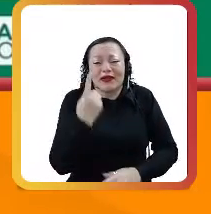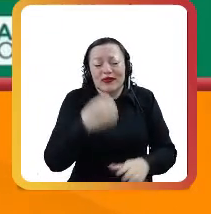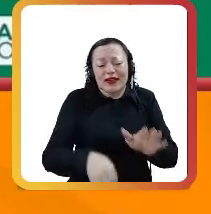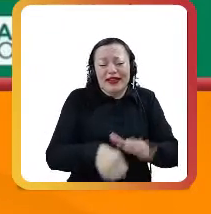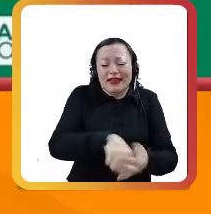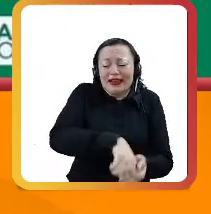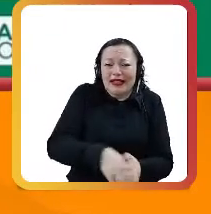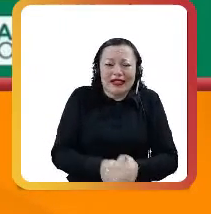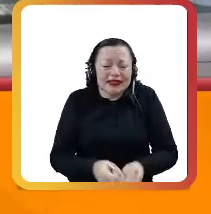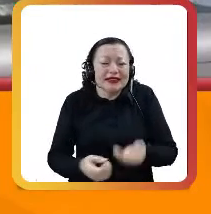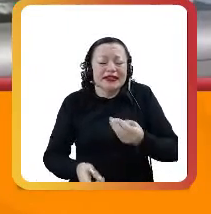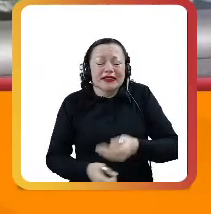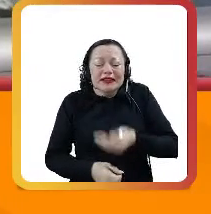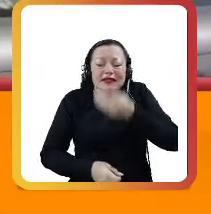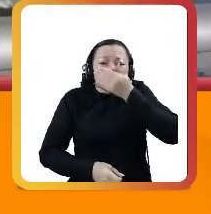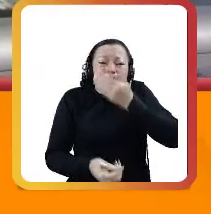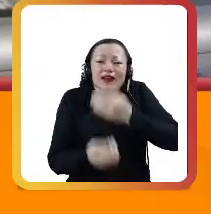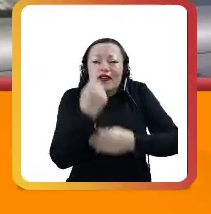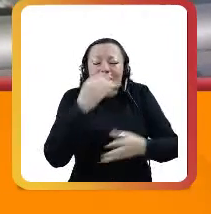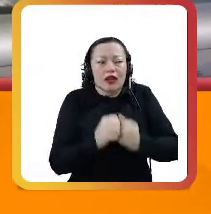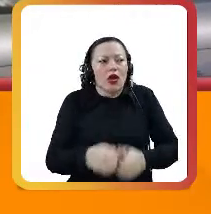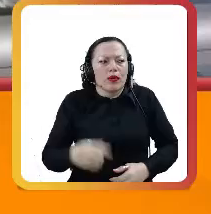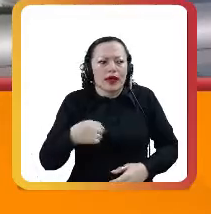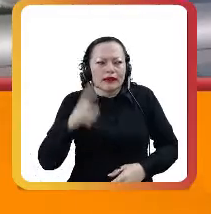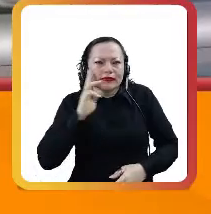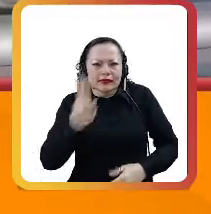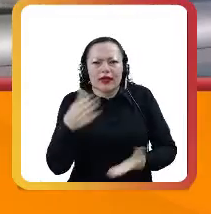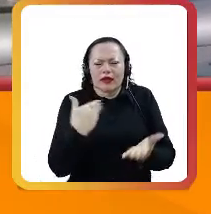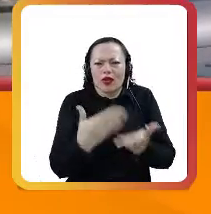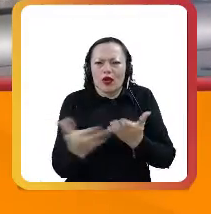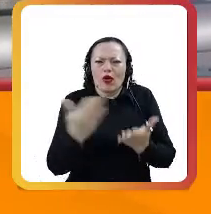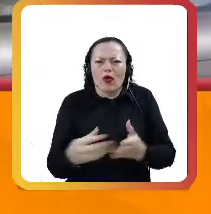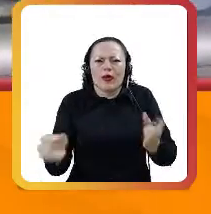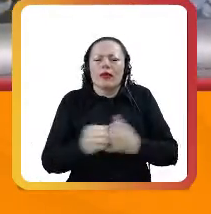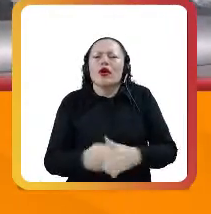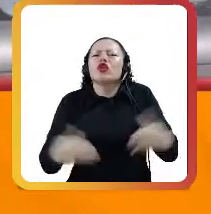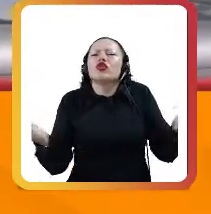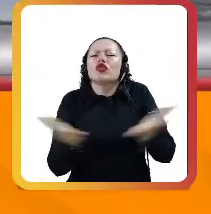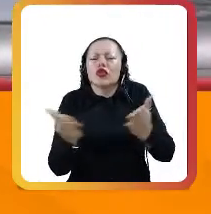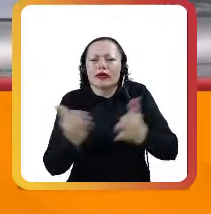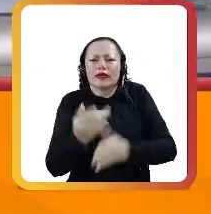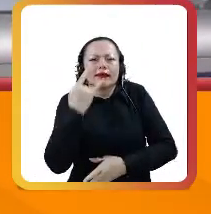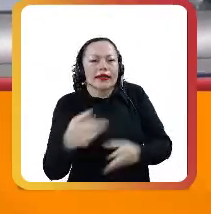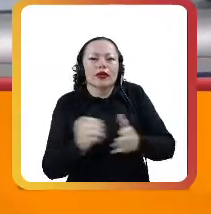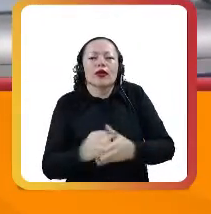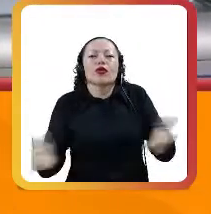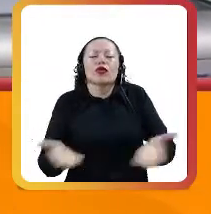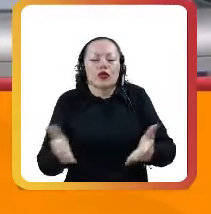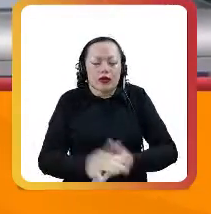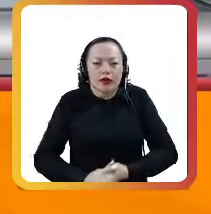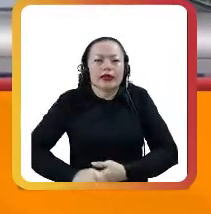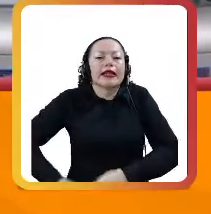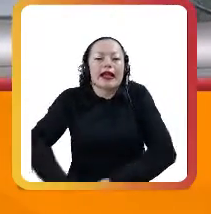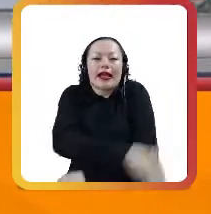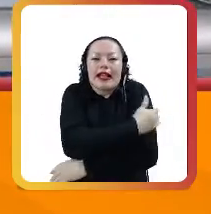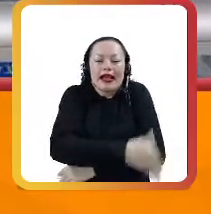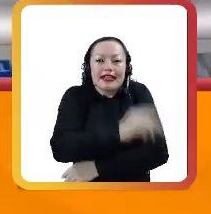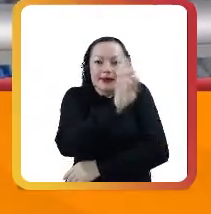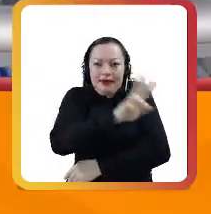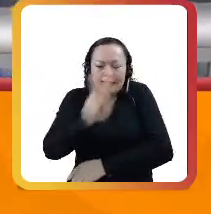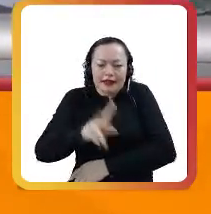saben dónde conseguirlo, pues hay un sitio interesante que queda en la calle 22, entre carreras